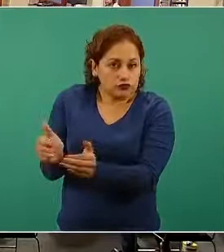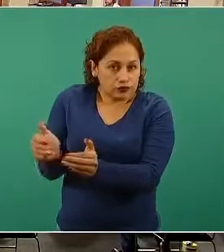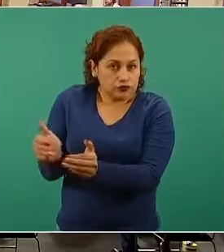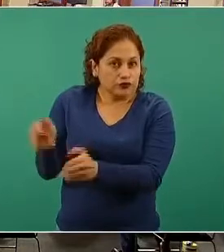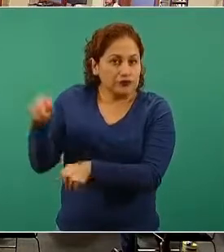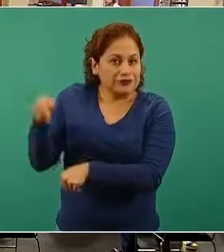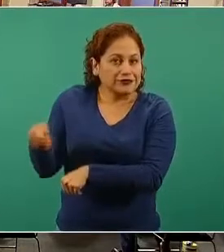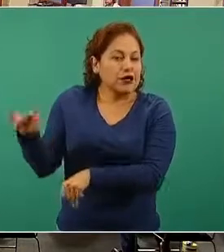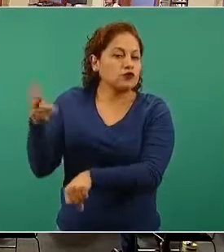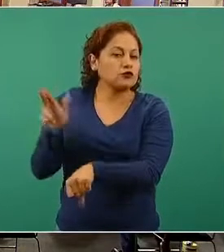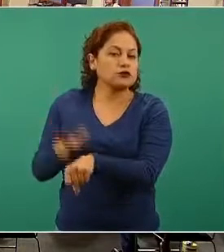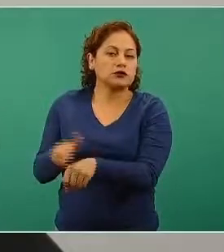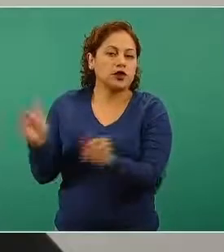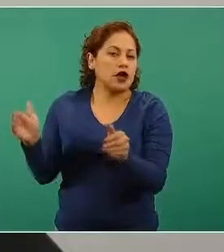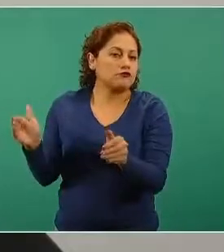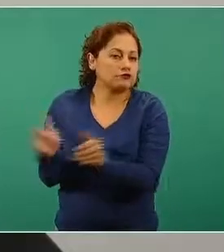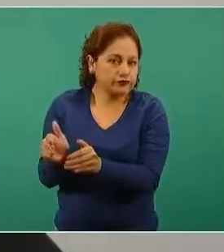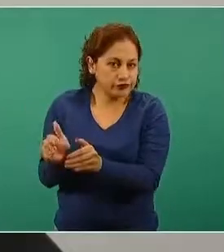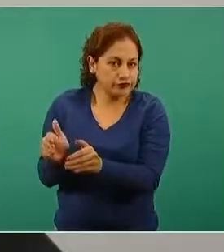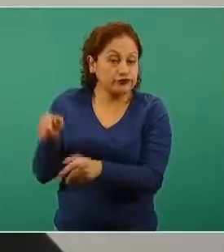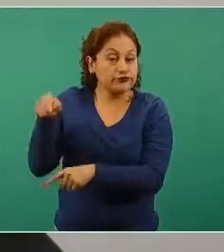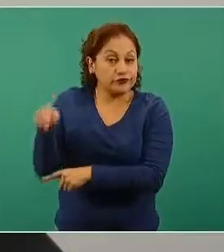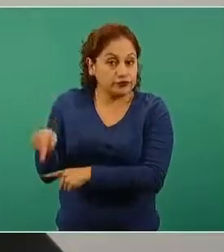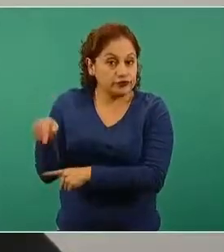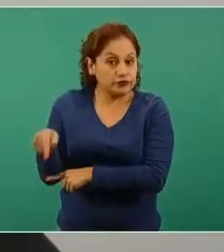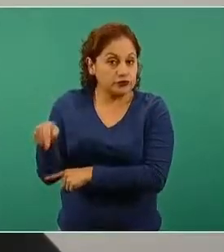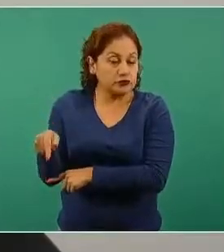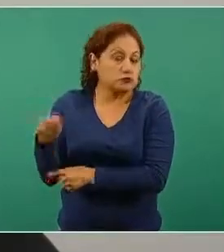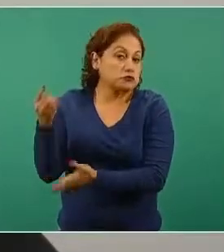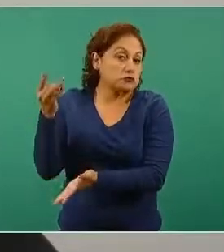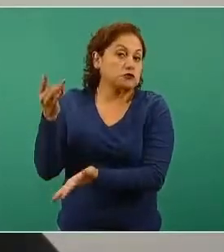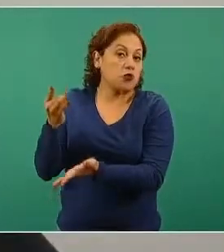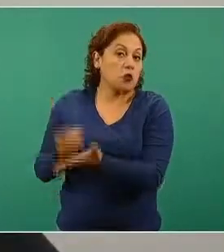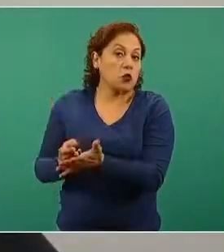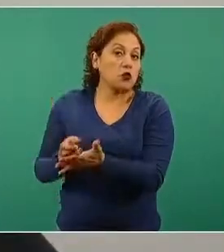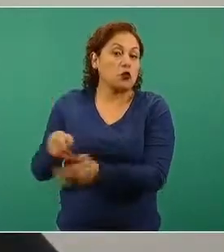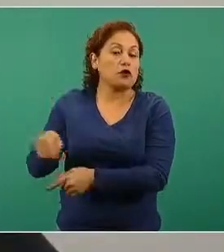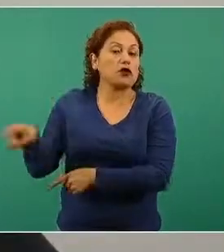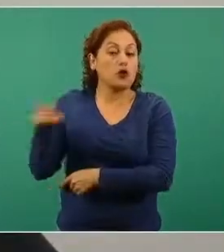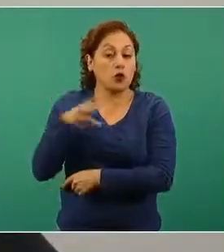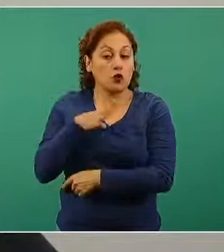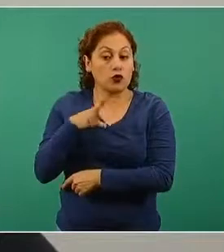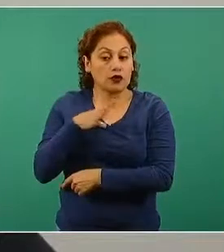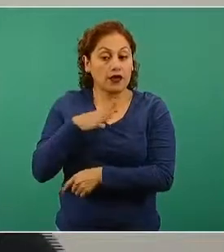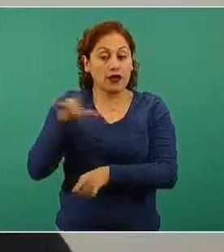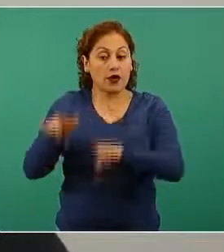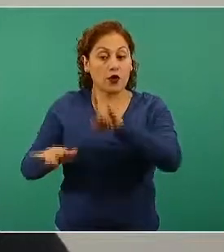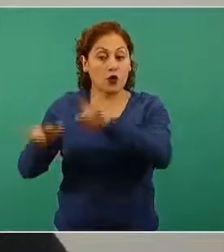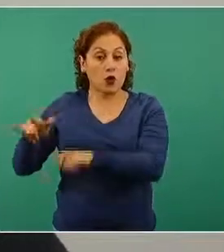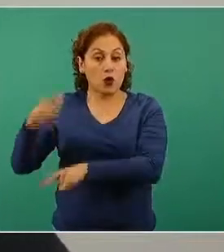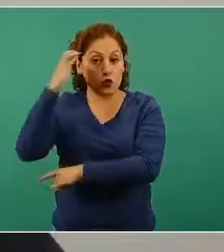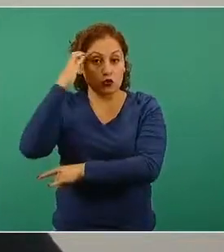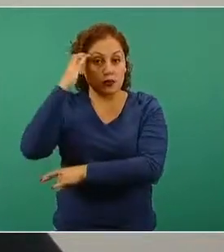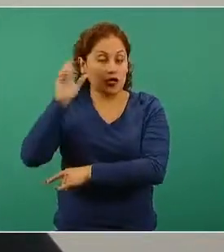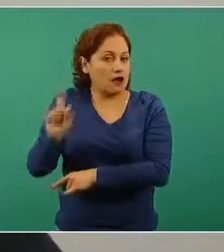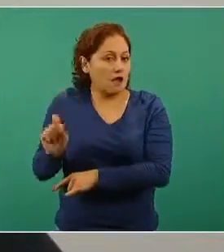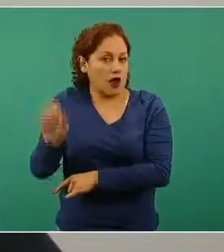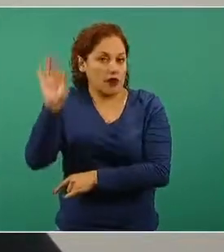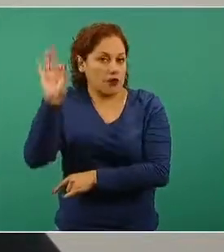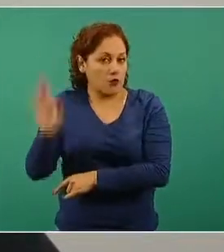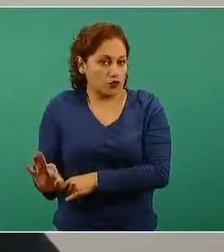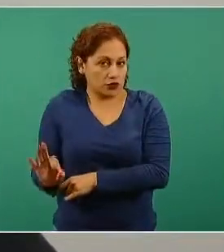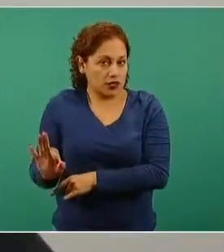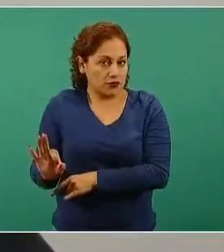o pequeña, en donde a lo mejor lo único que tiene disponible para efectos de todas las hospitalizaciones son 20 y